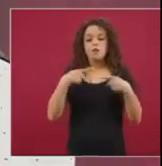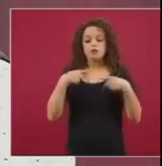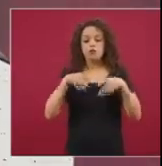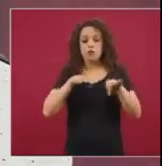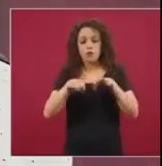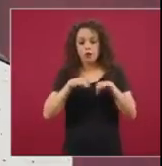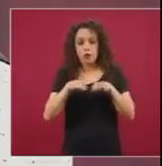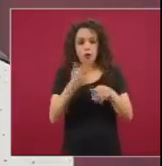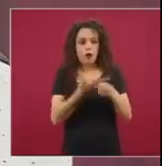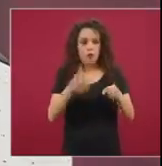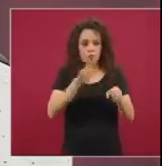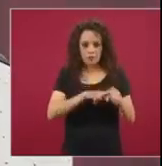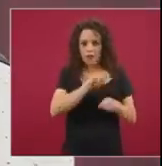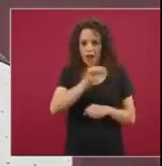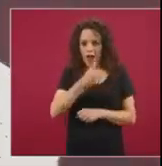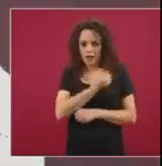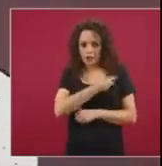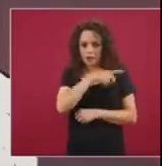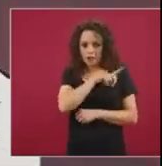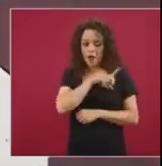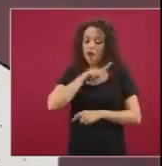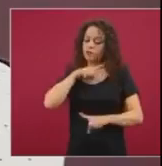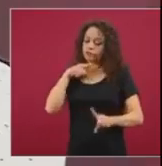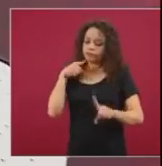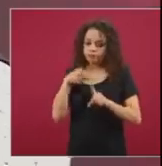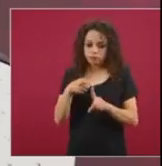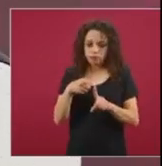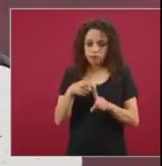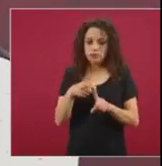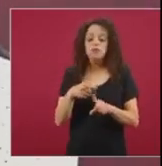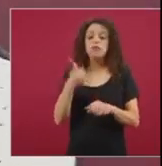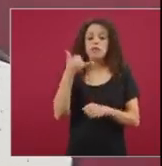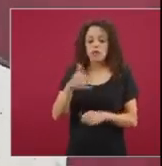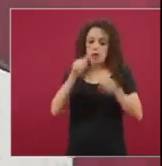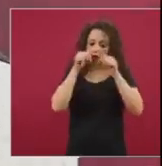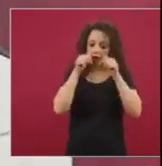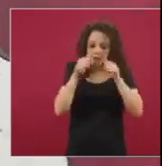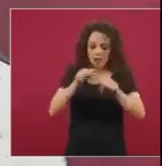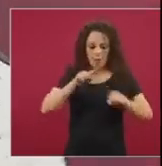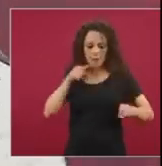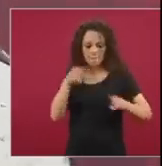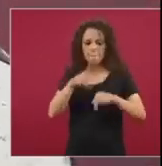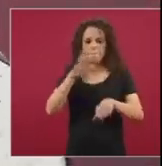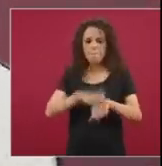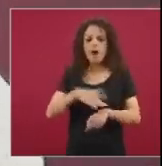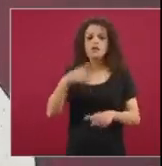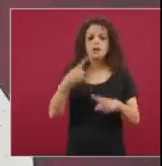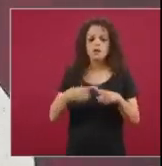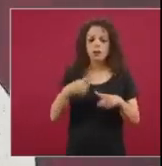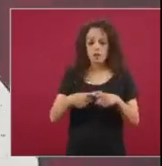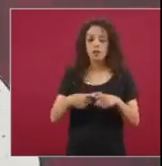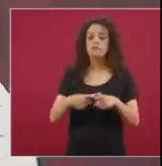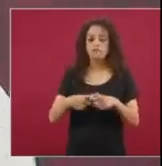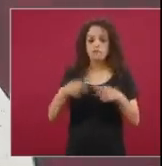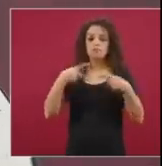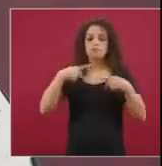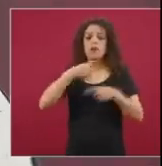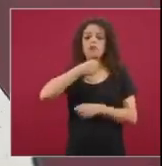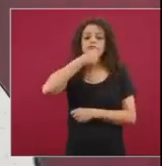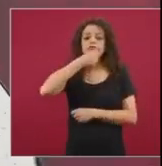de enfocarse en grupos prioritarios como las personas adultas mayores, por mencionar un ejemplo. Yo